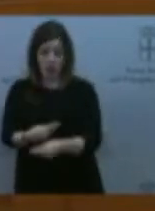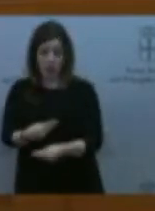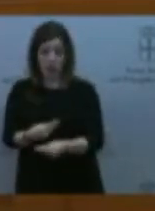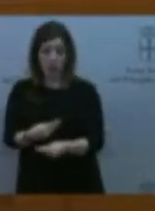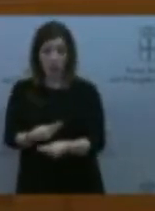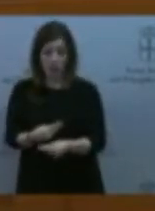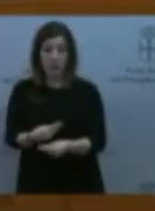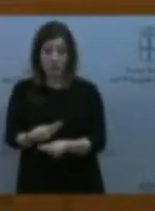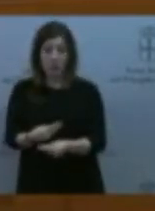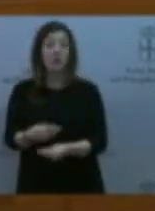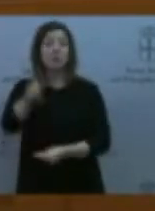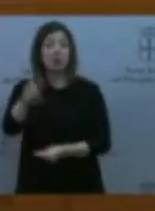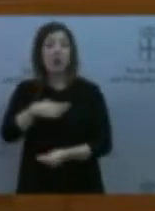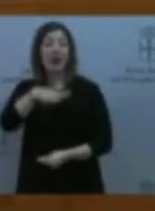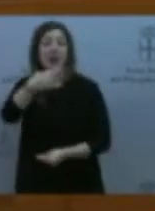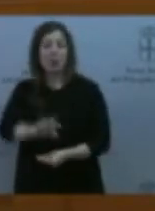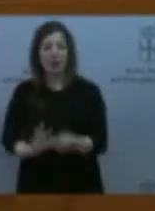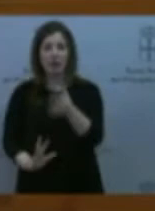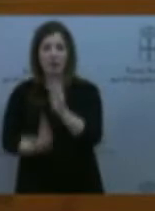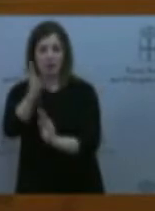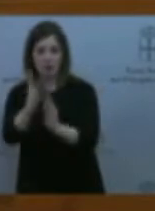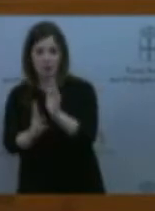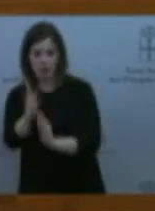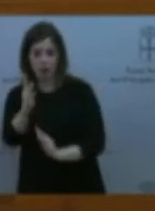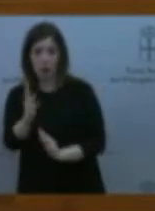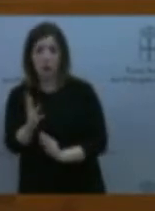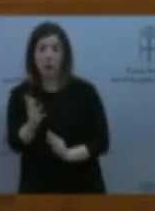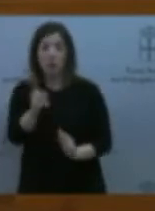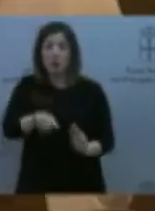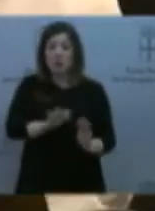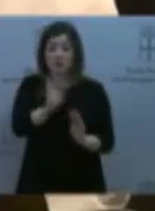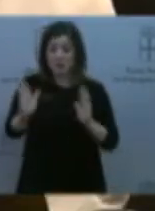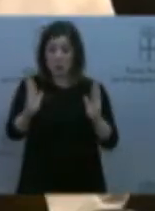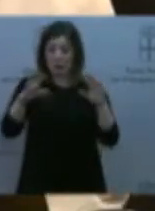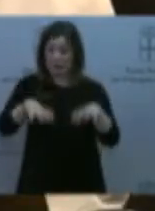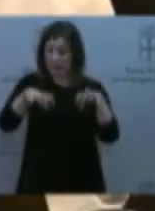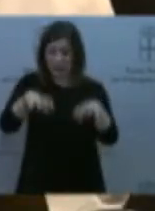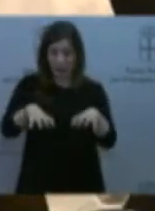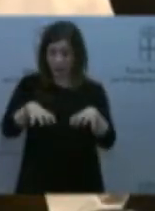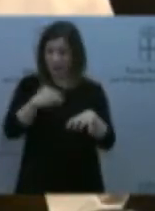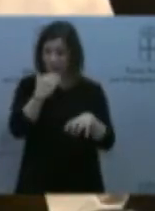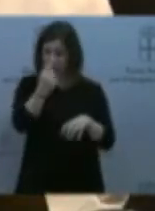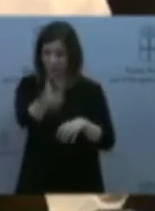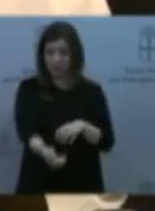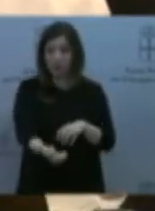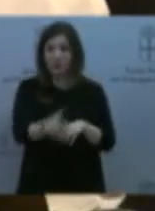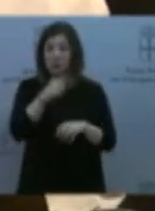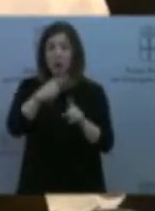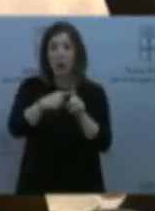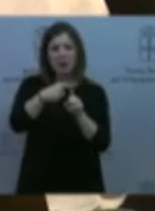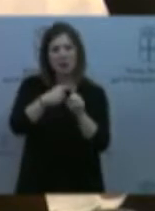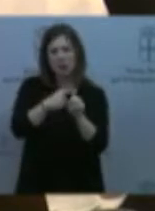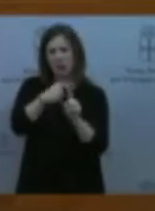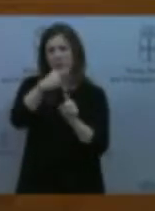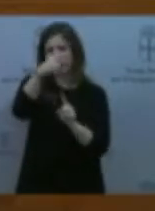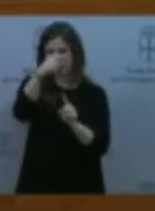un mes en el que no ha habido lluvias, cuando la temperatura es inusualmente alta, cuando hay viento